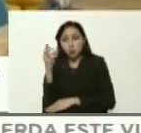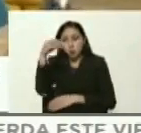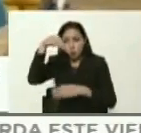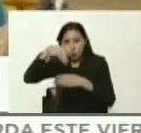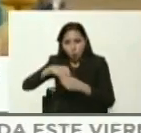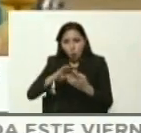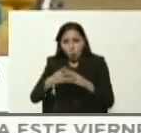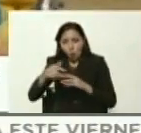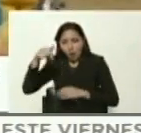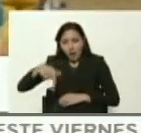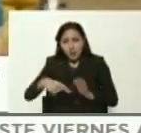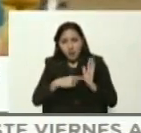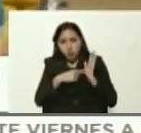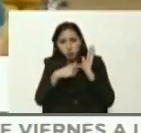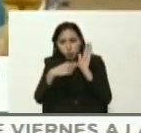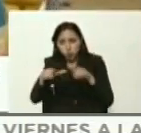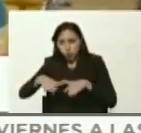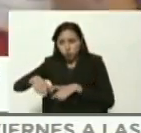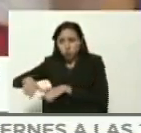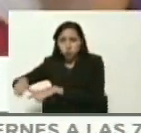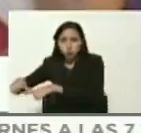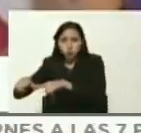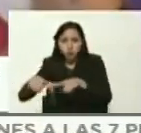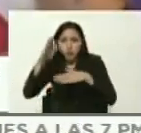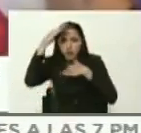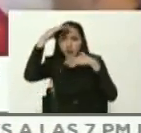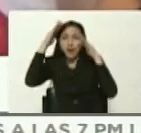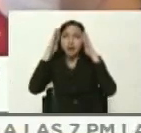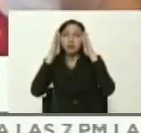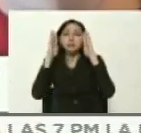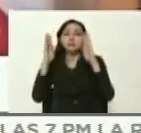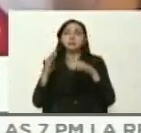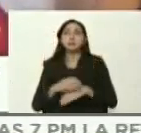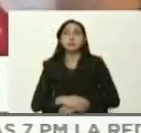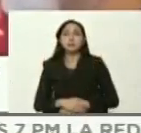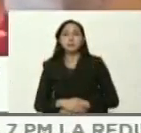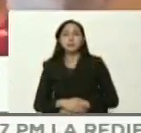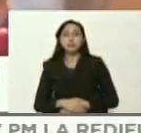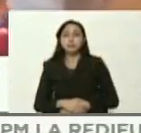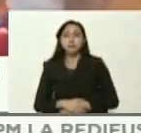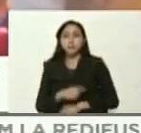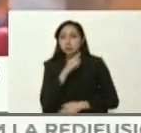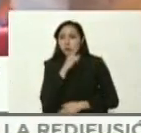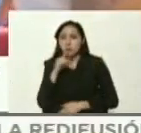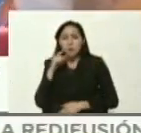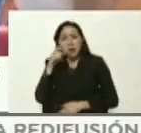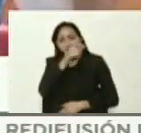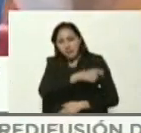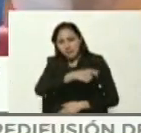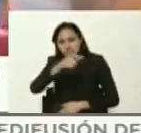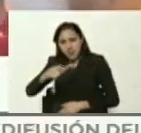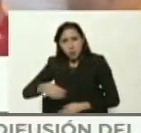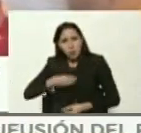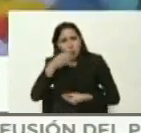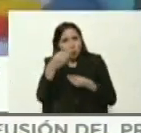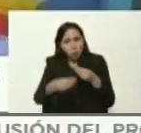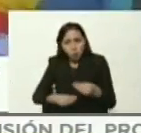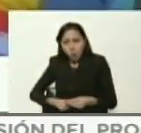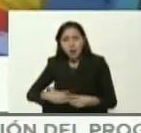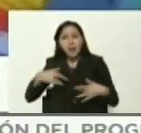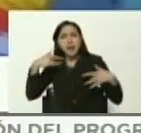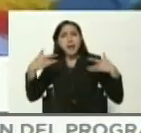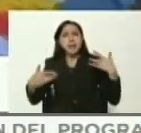catacumba. Esta es una de las catacumbas que queríamos atender. Así que en nombre de todos los que están haciendo posible esta